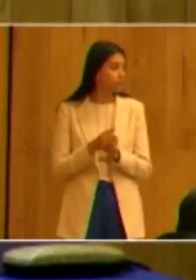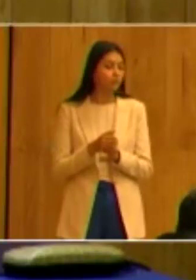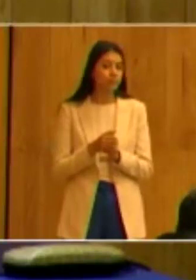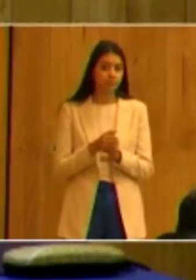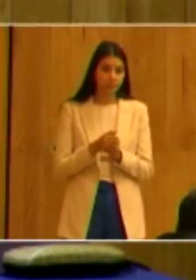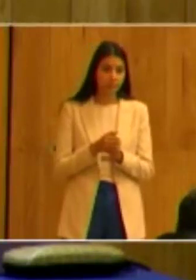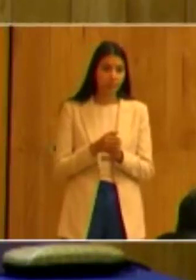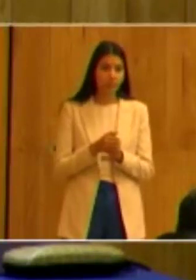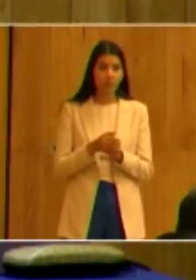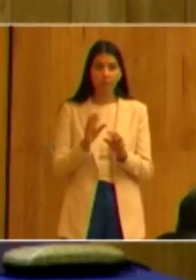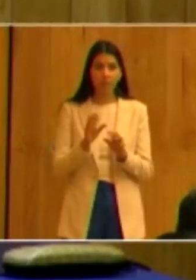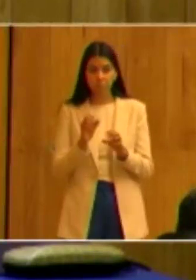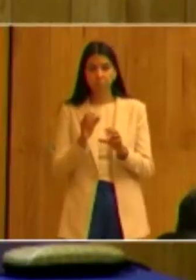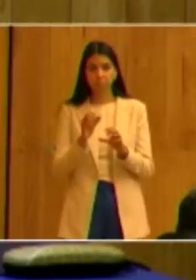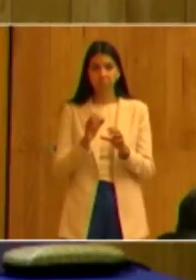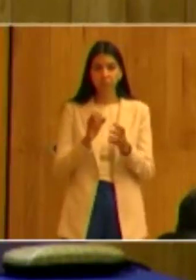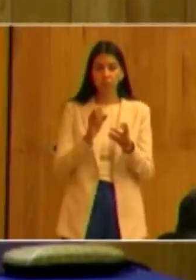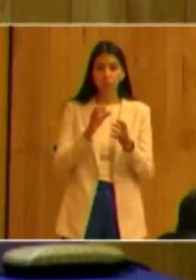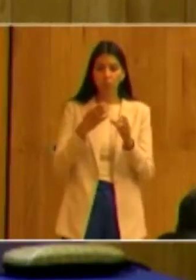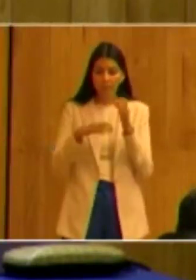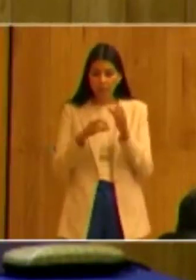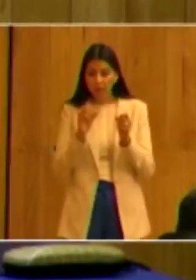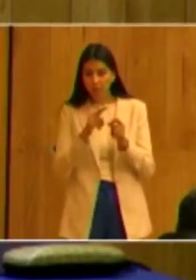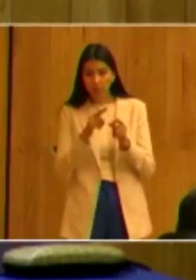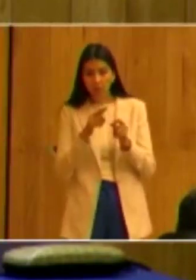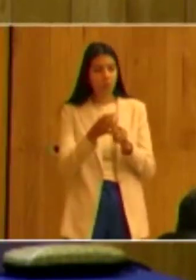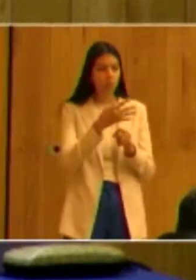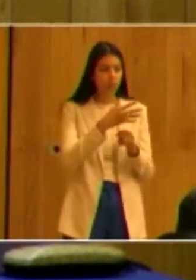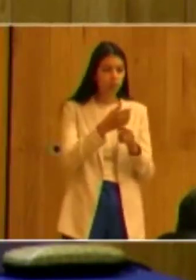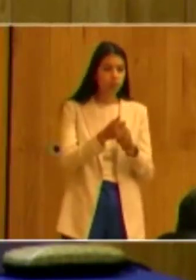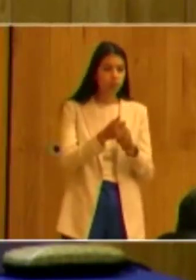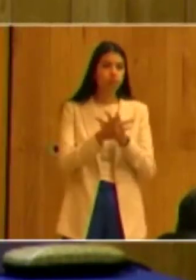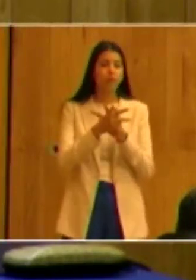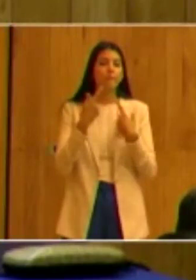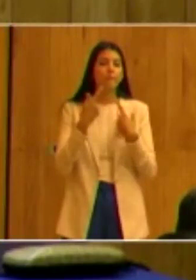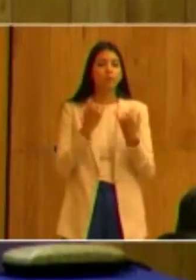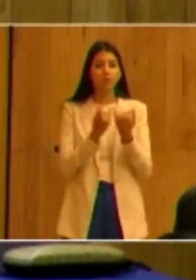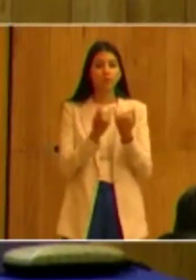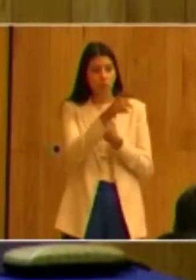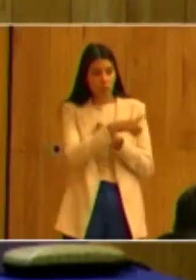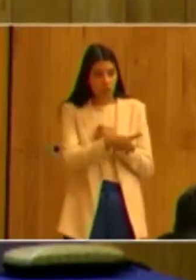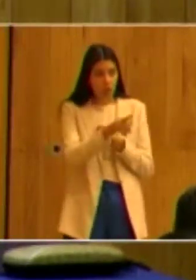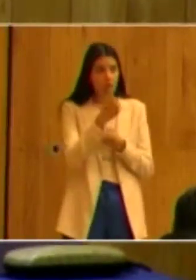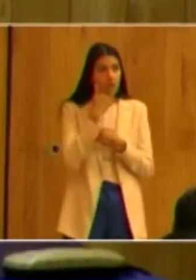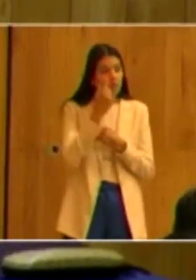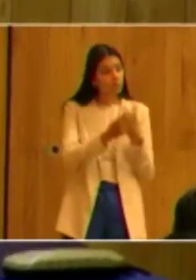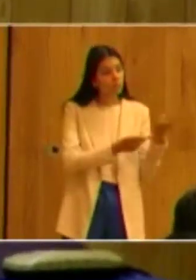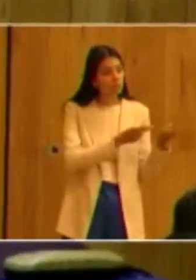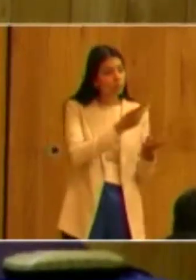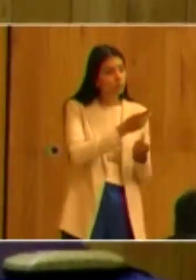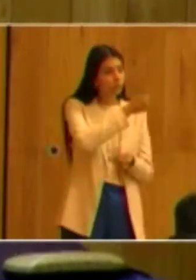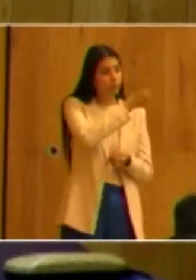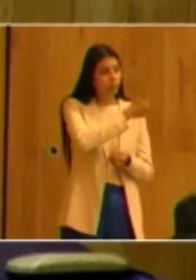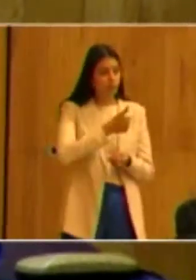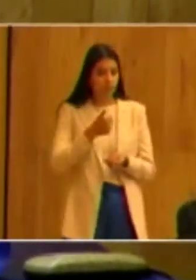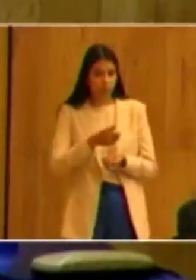el público, por si gusta hacer alguna intervención, alguna pregunta dirigida a cada una de